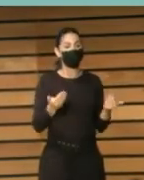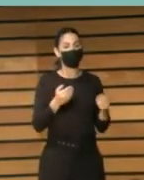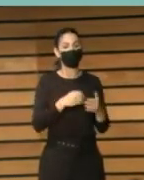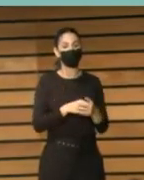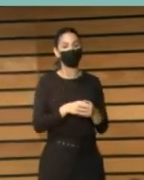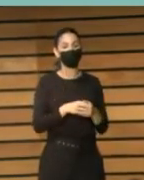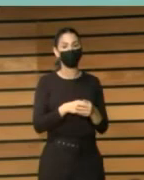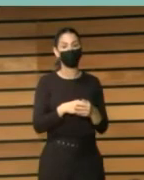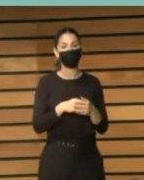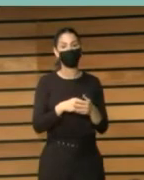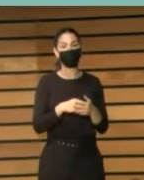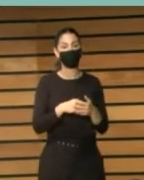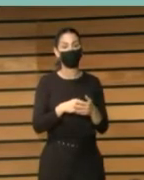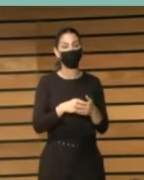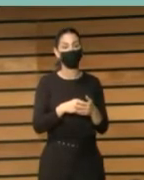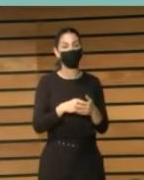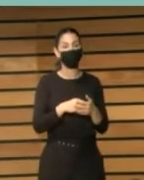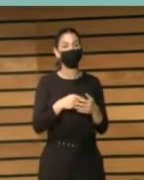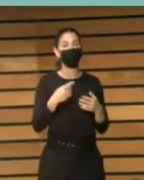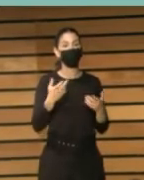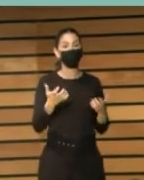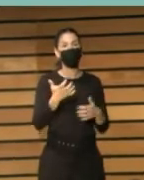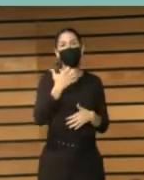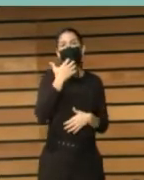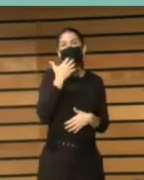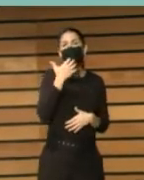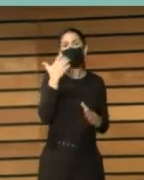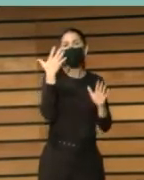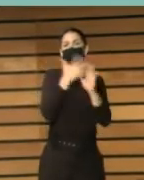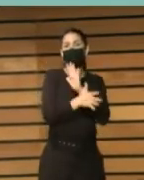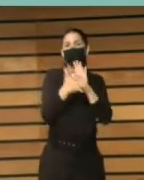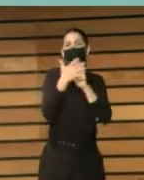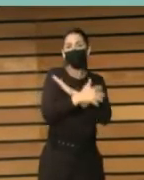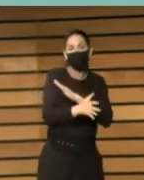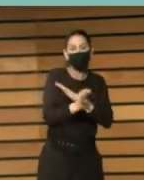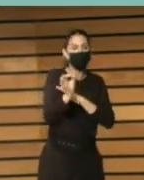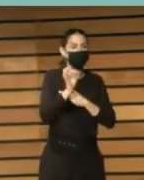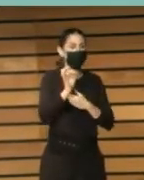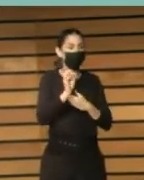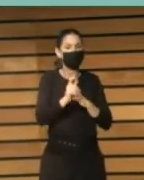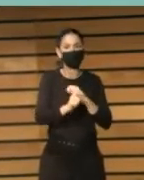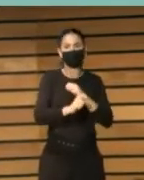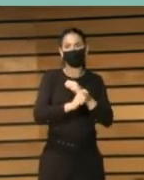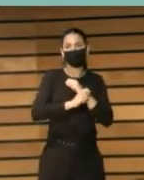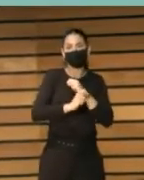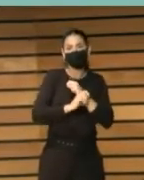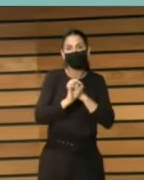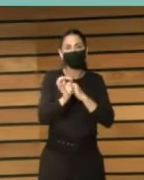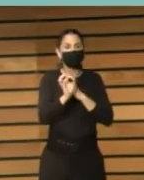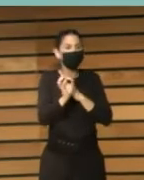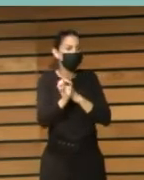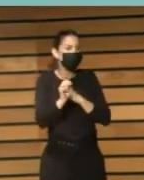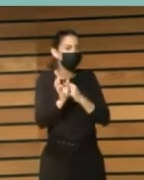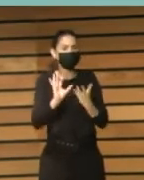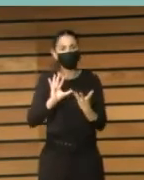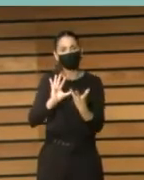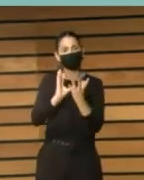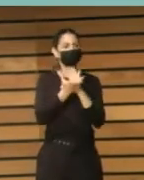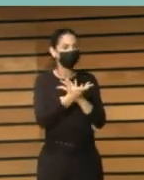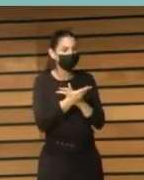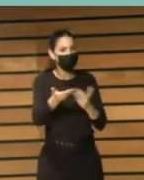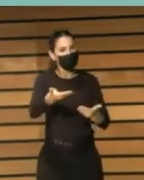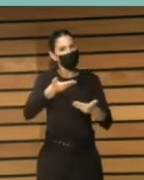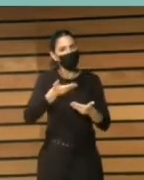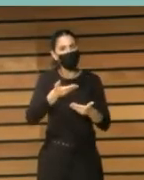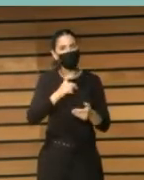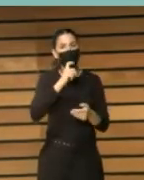que nos puedes dar algún ejemplo, alguna pista de cómo crees tú que puede impulsar esa transformación. Un estudioso y